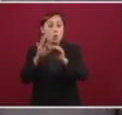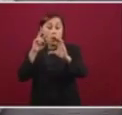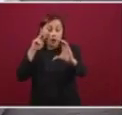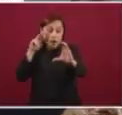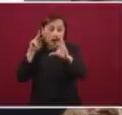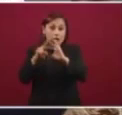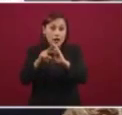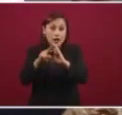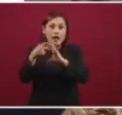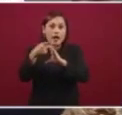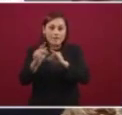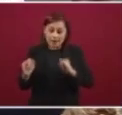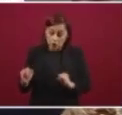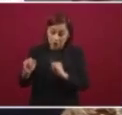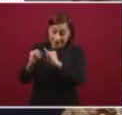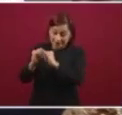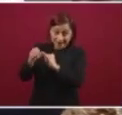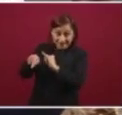pero digo,